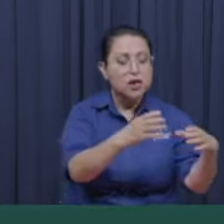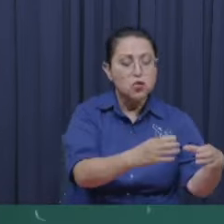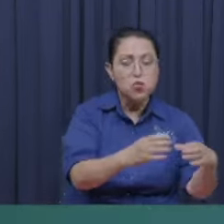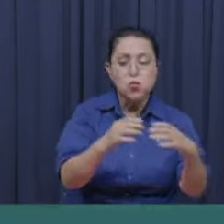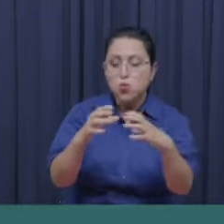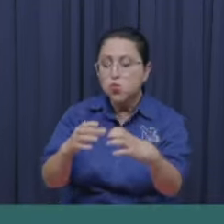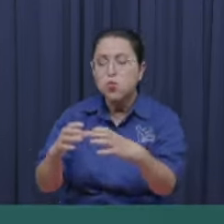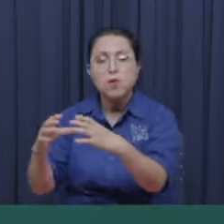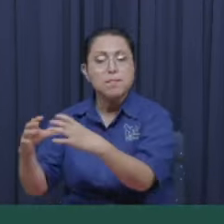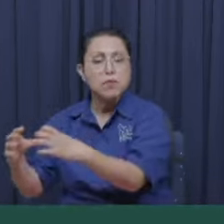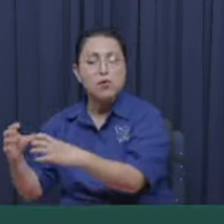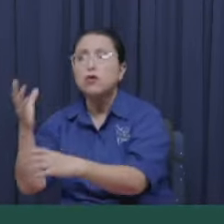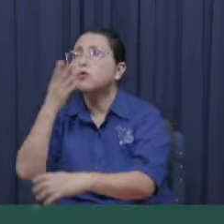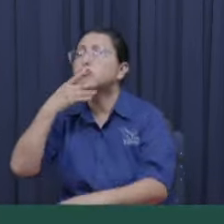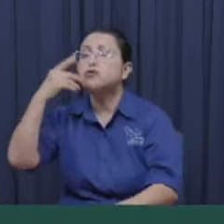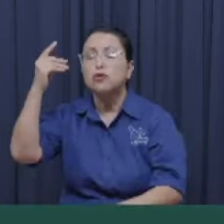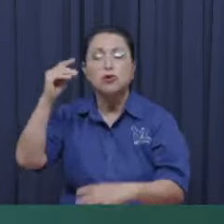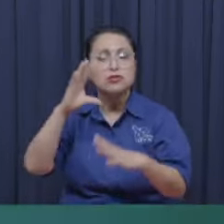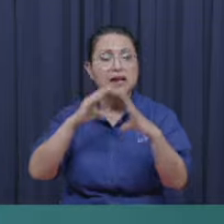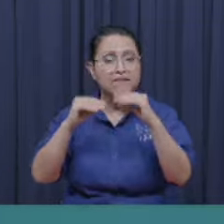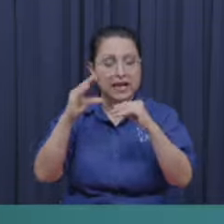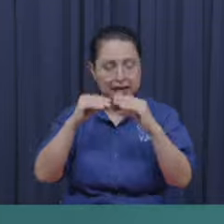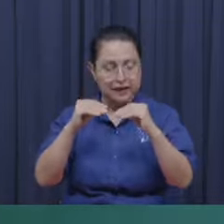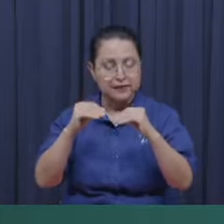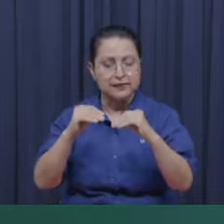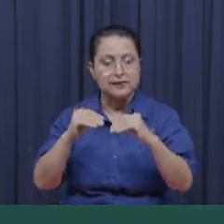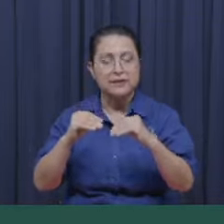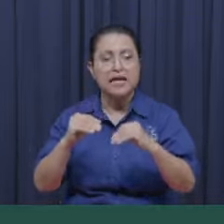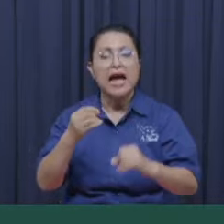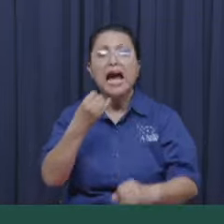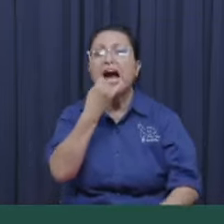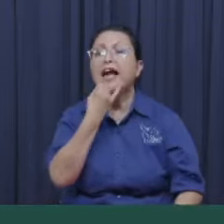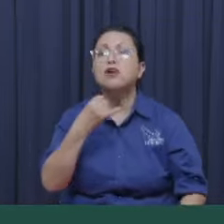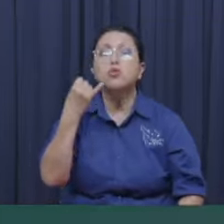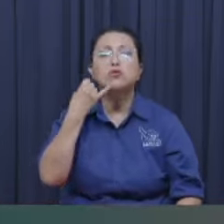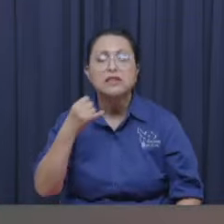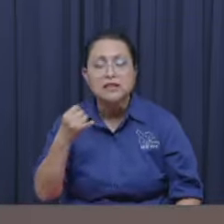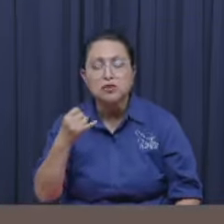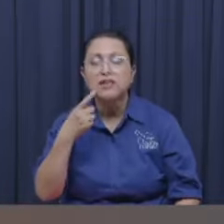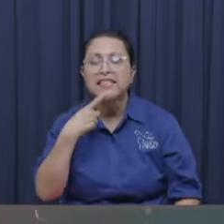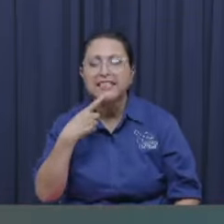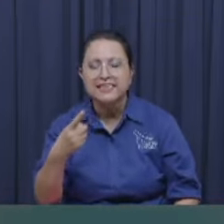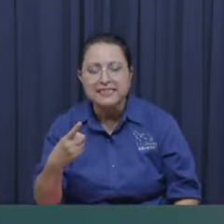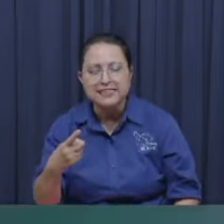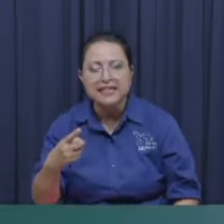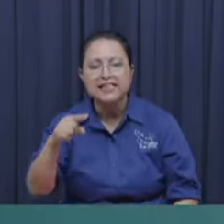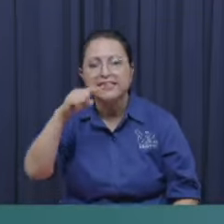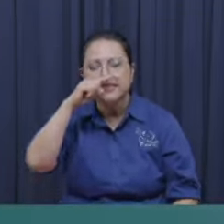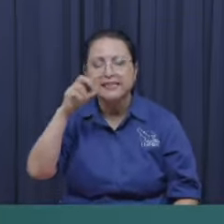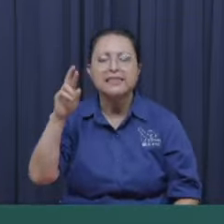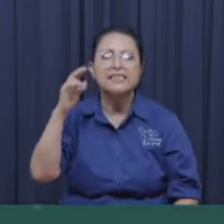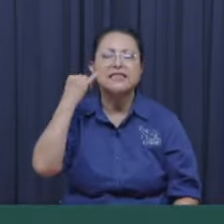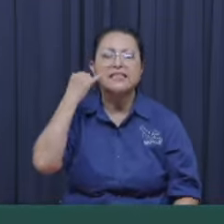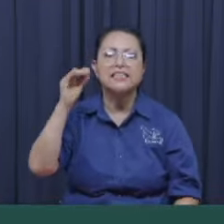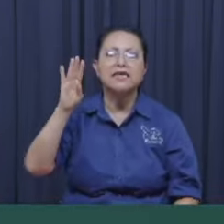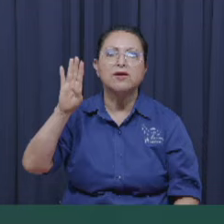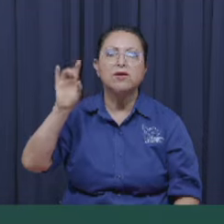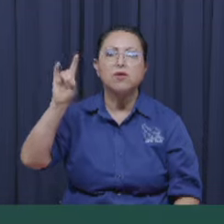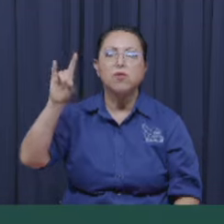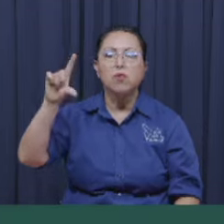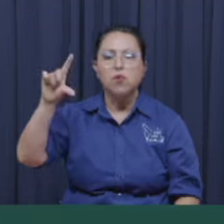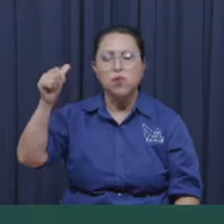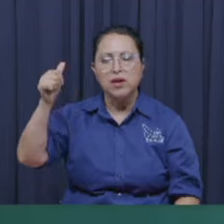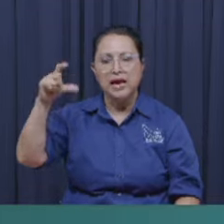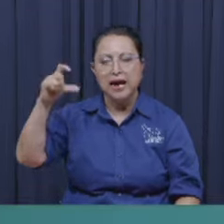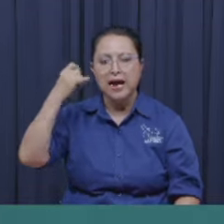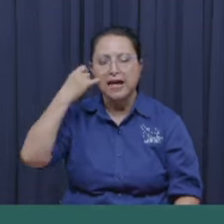está recibiendo. Digamos, al judío que le está diciendo, vas a pasar la tribulación. Pero cuando vemos el contexto con la iglesia